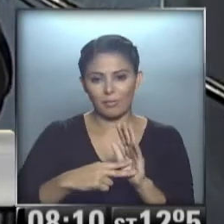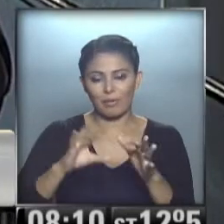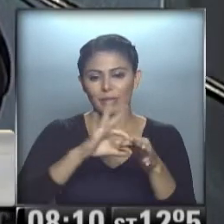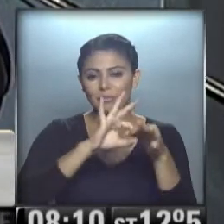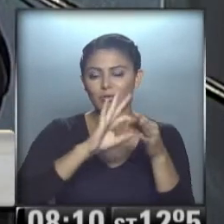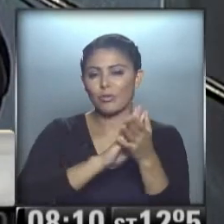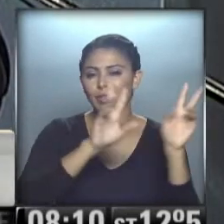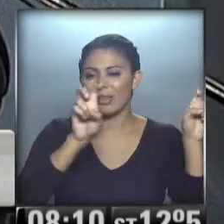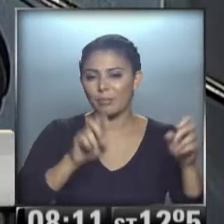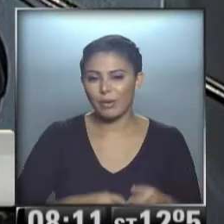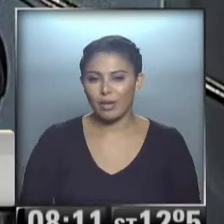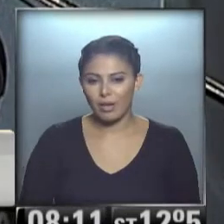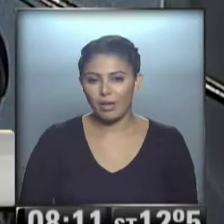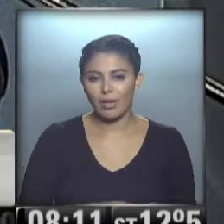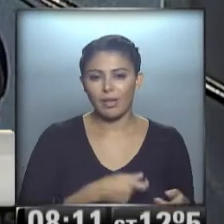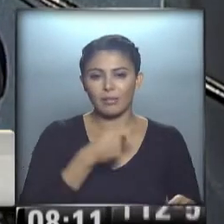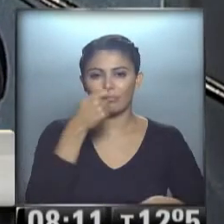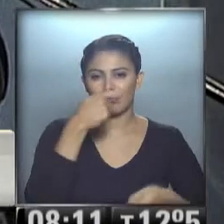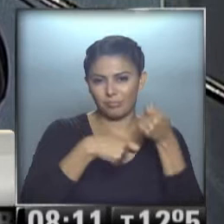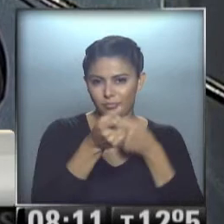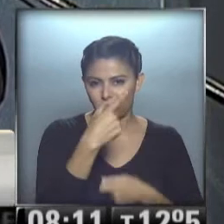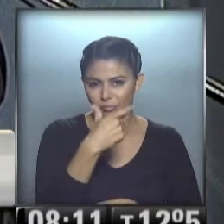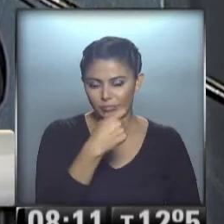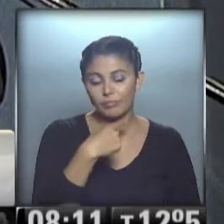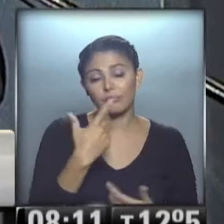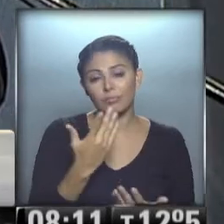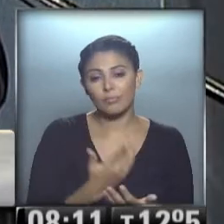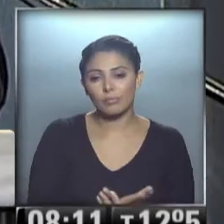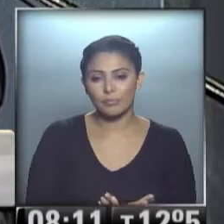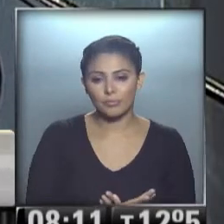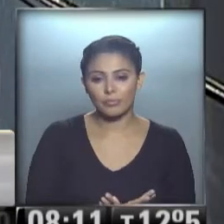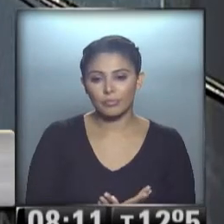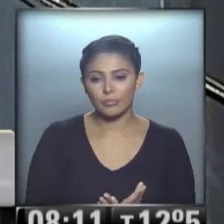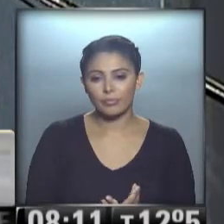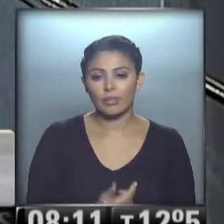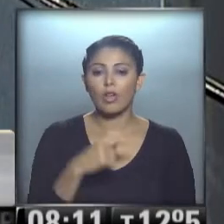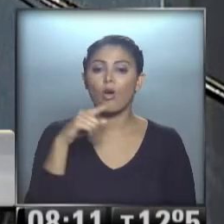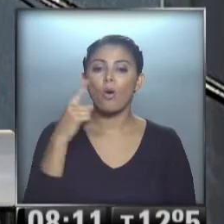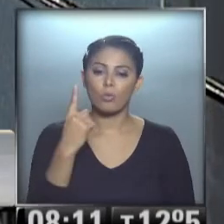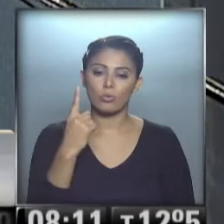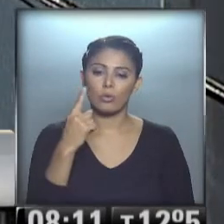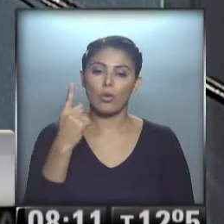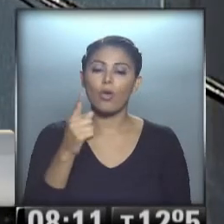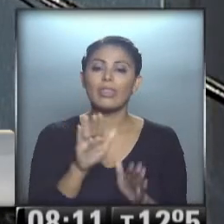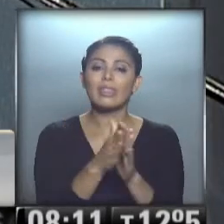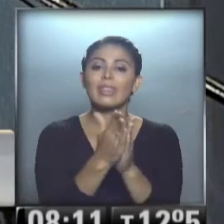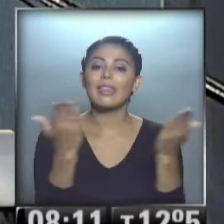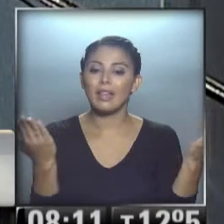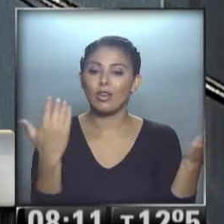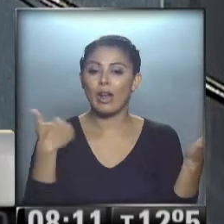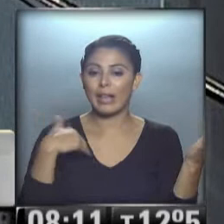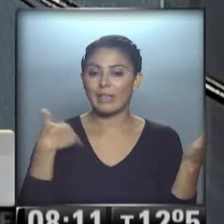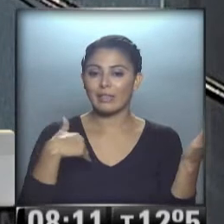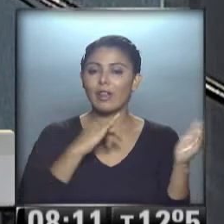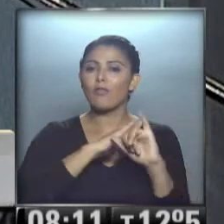al tema de tráfico de estupefacientes. Bueno, la cobertura de uno de los principales diarios de Argentina